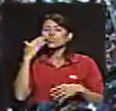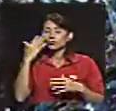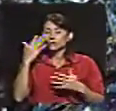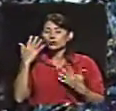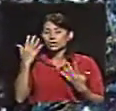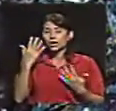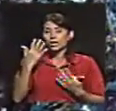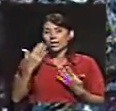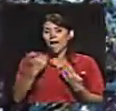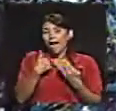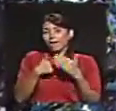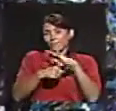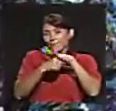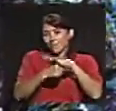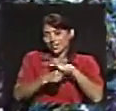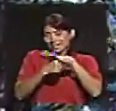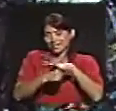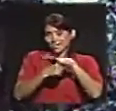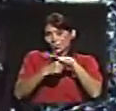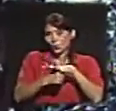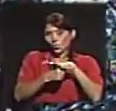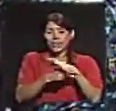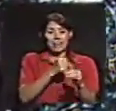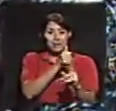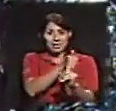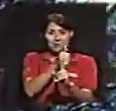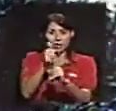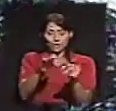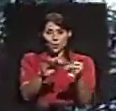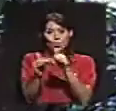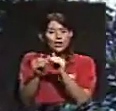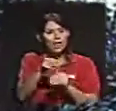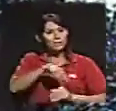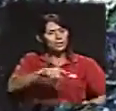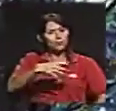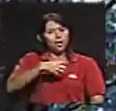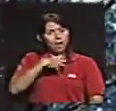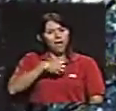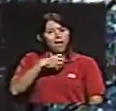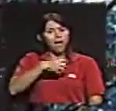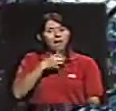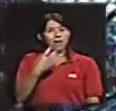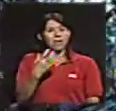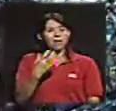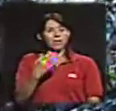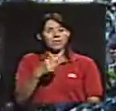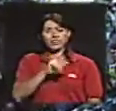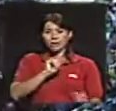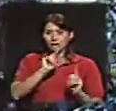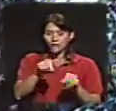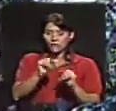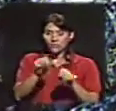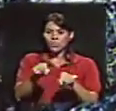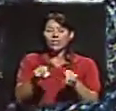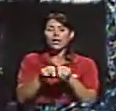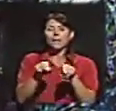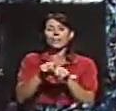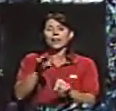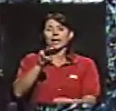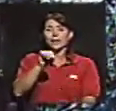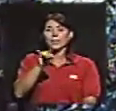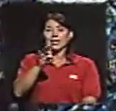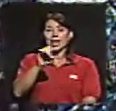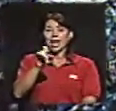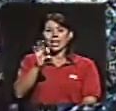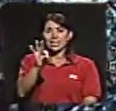una presión también por parte de las comunidades, están haciendo presencia, como es, también, digamos, el MINAET.